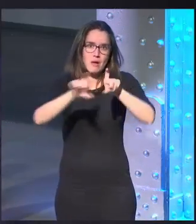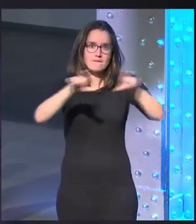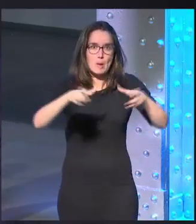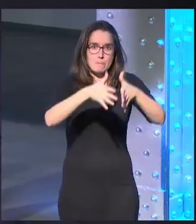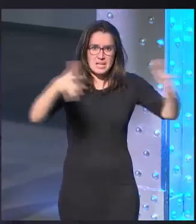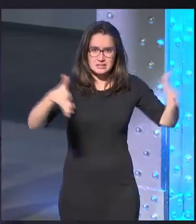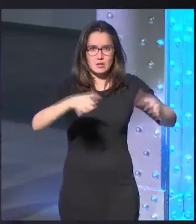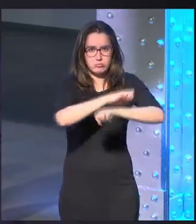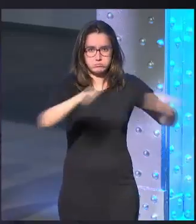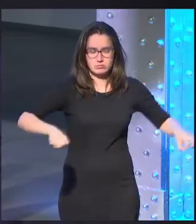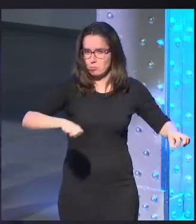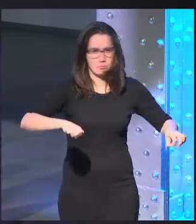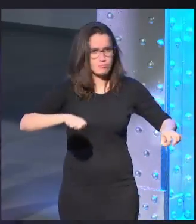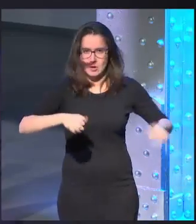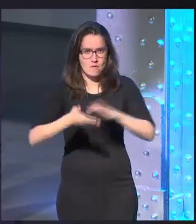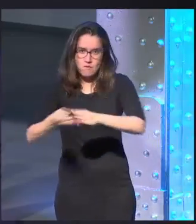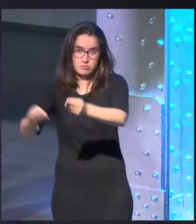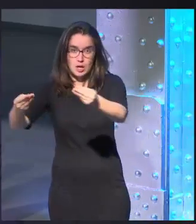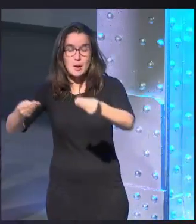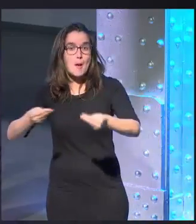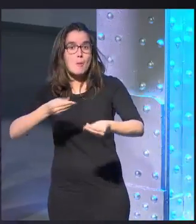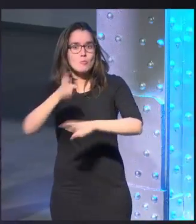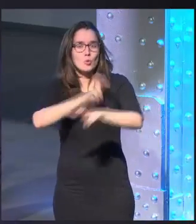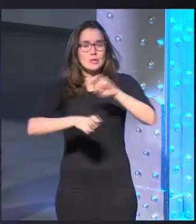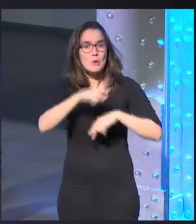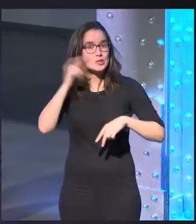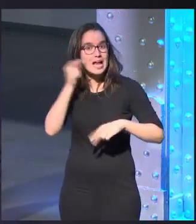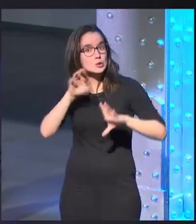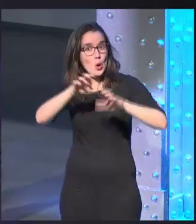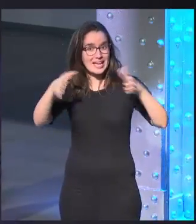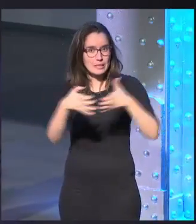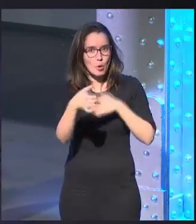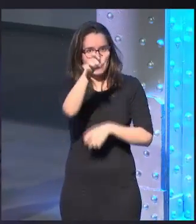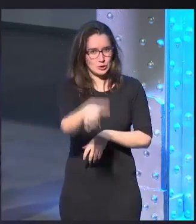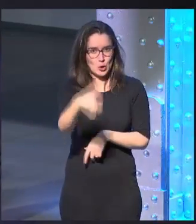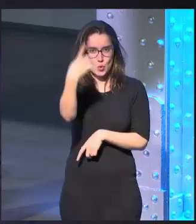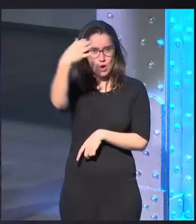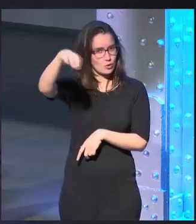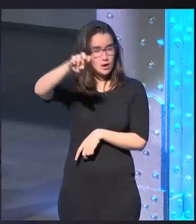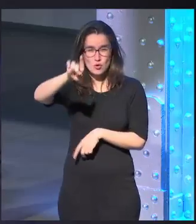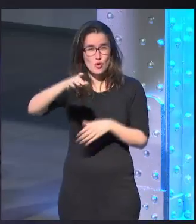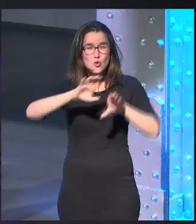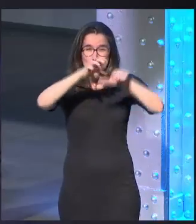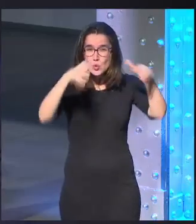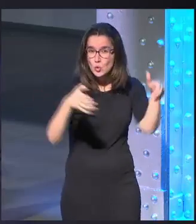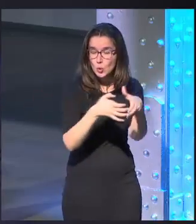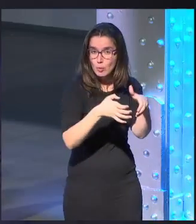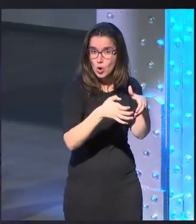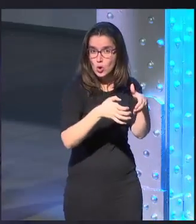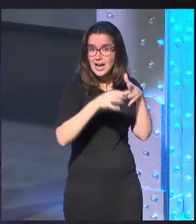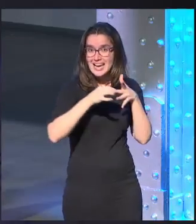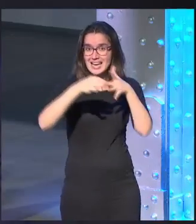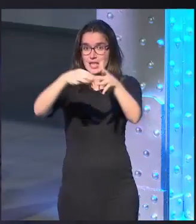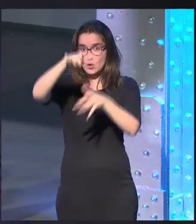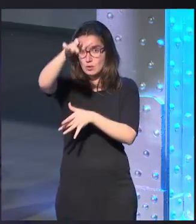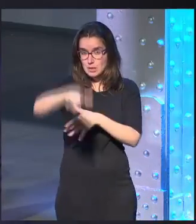Pero buscamos gran talento, un equipo, no una persona, liderada por uno